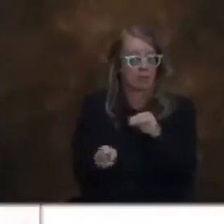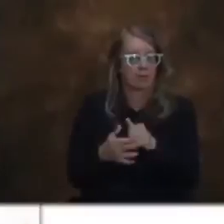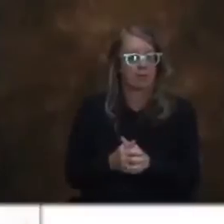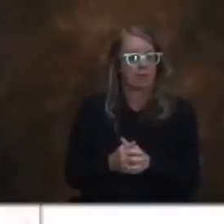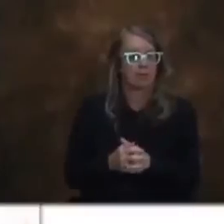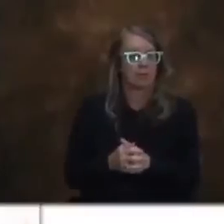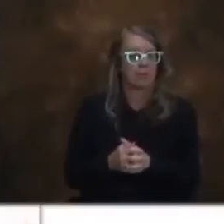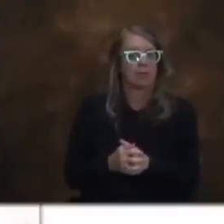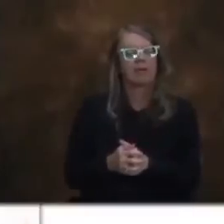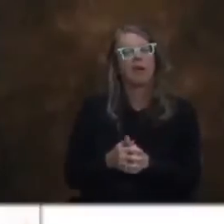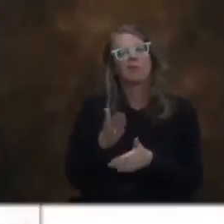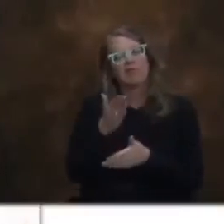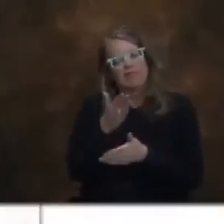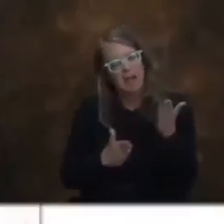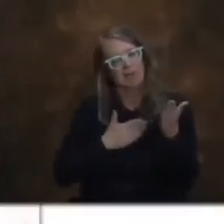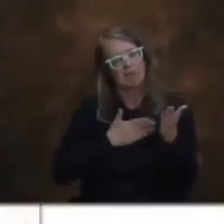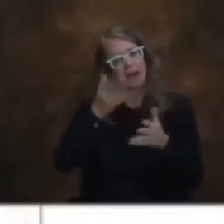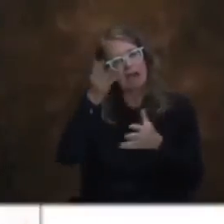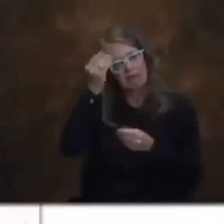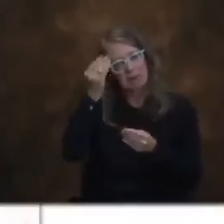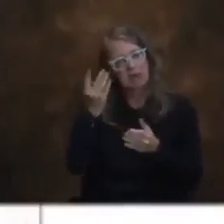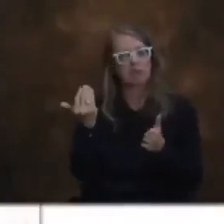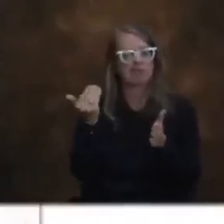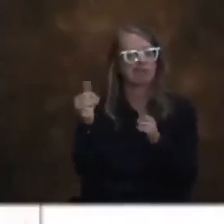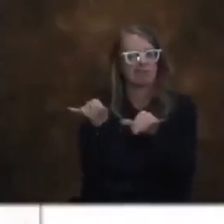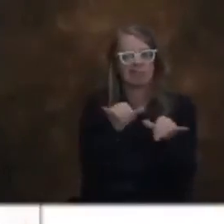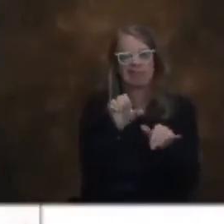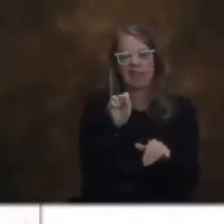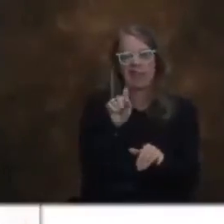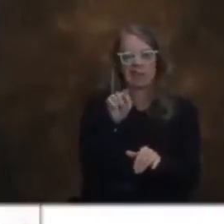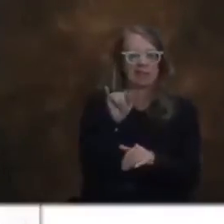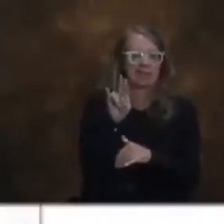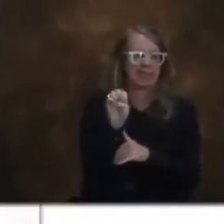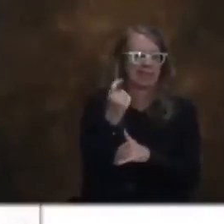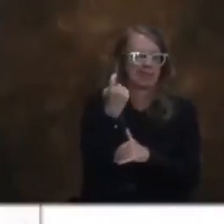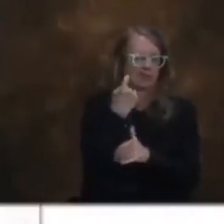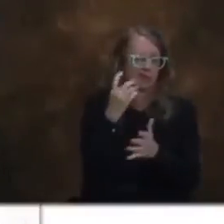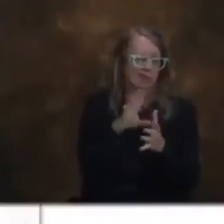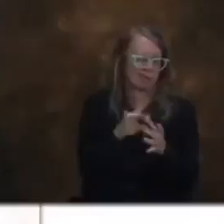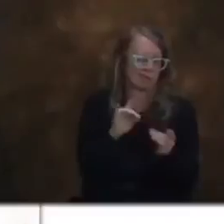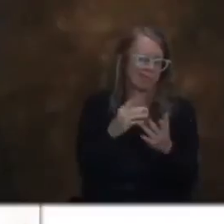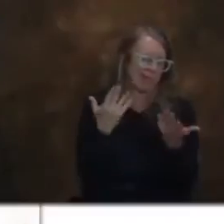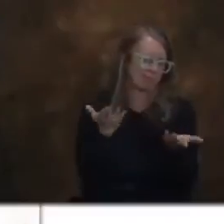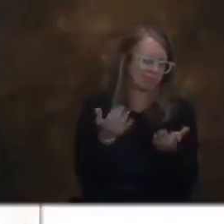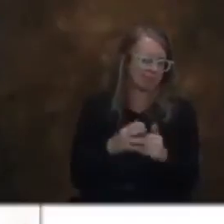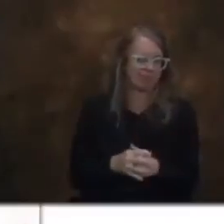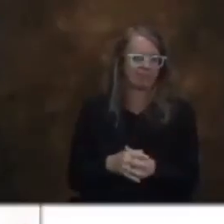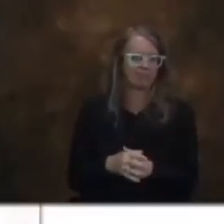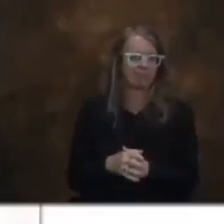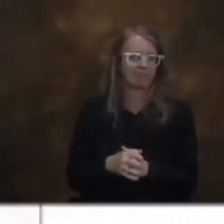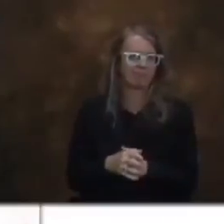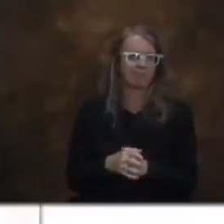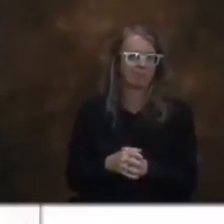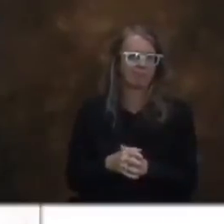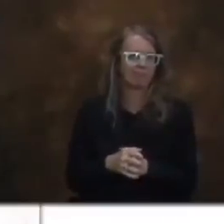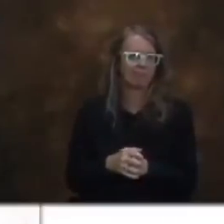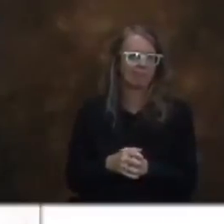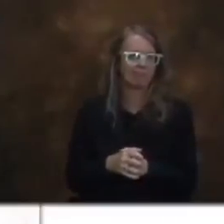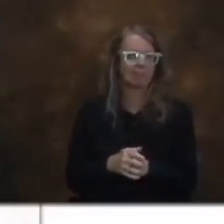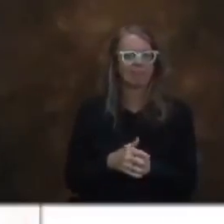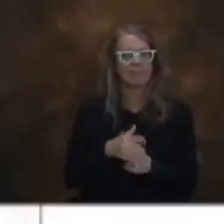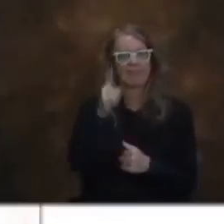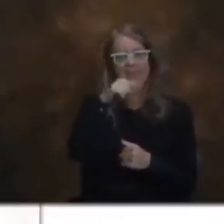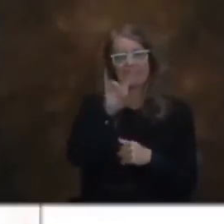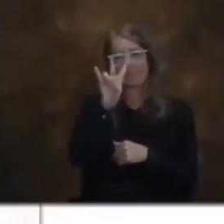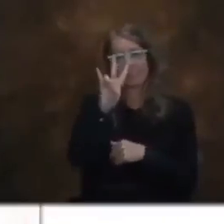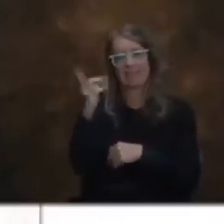repitiendo la información que que se ha presentado estos es un promedio de siete